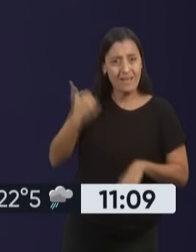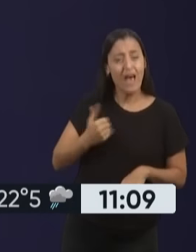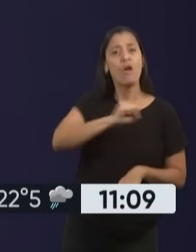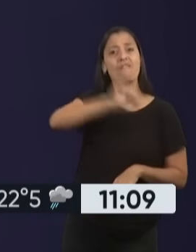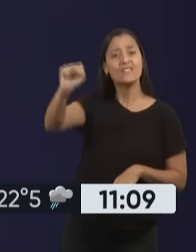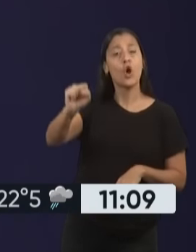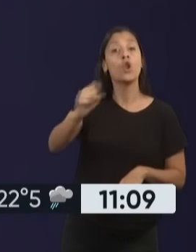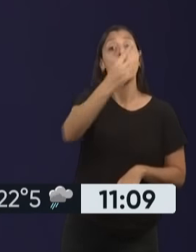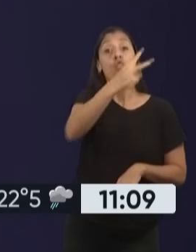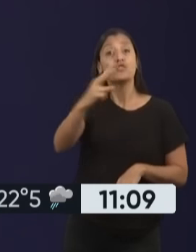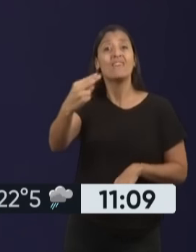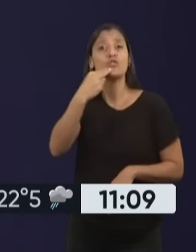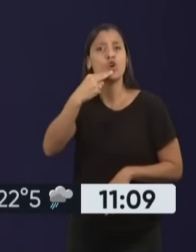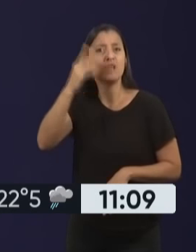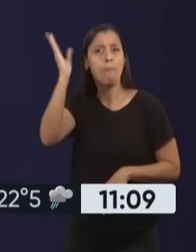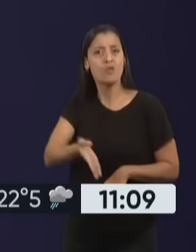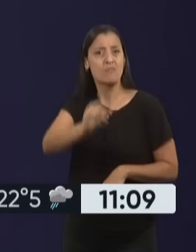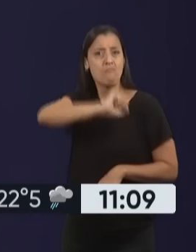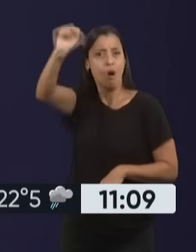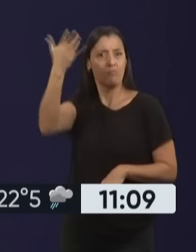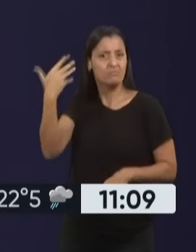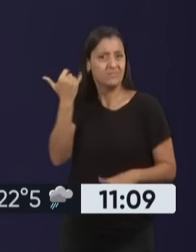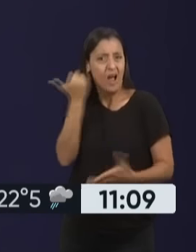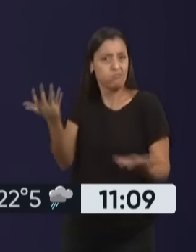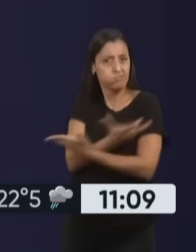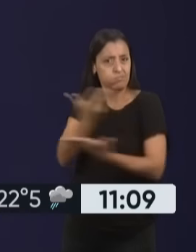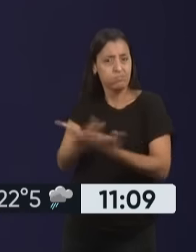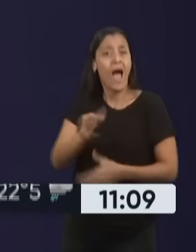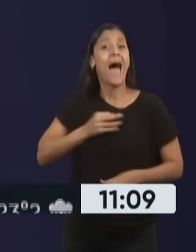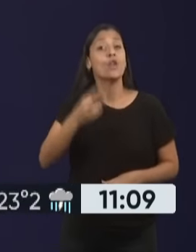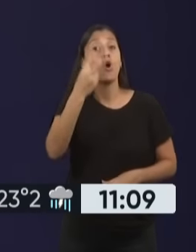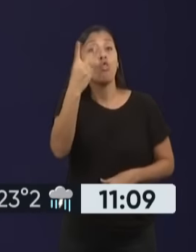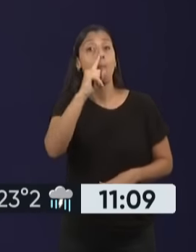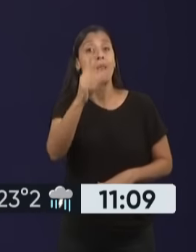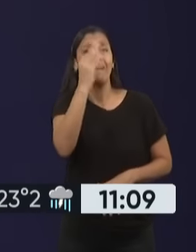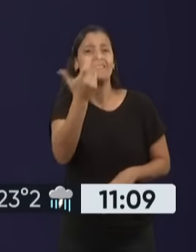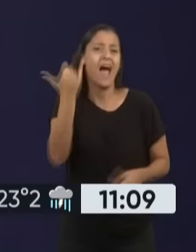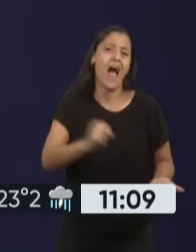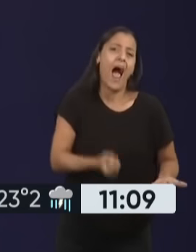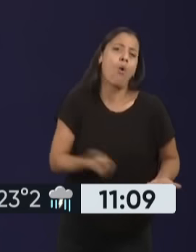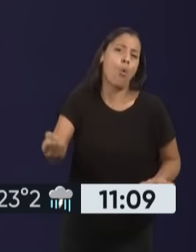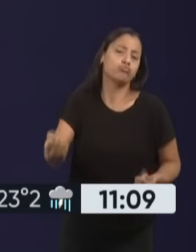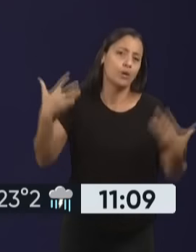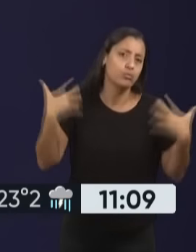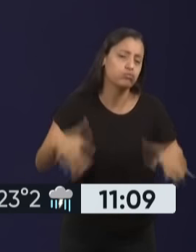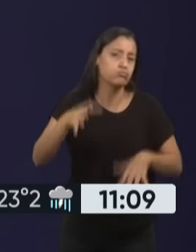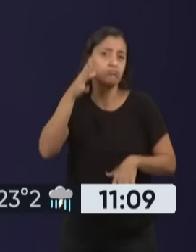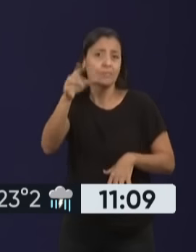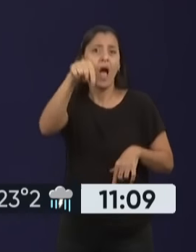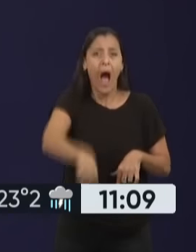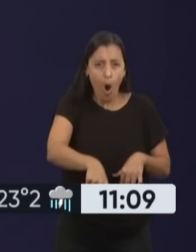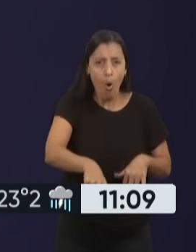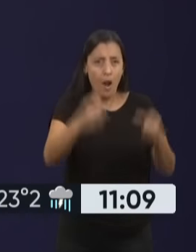por y han sufrido aquel año 2023 tamaño ajuste real en sus en sus